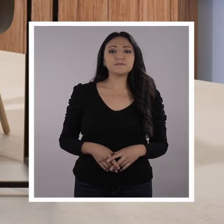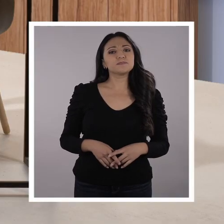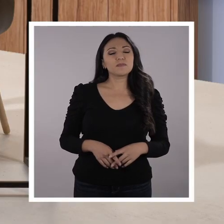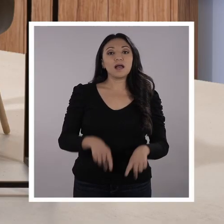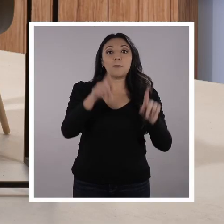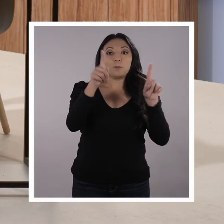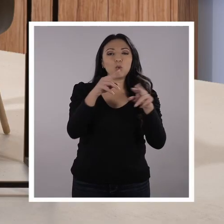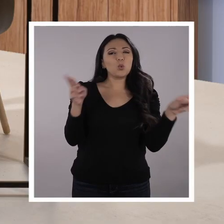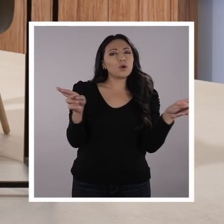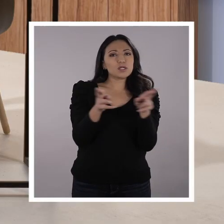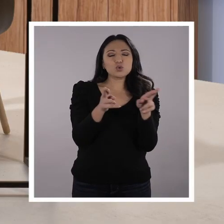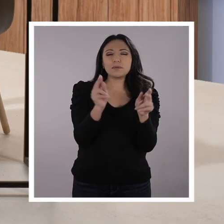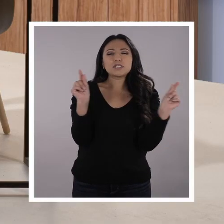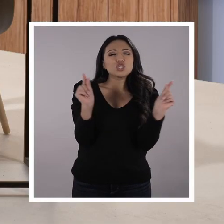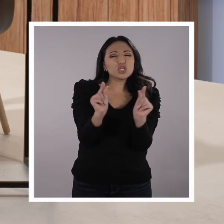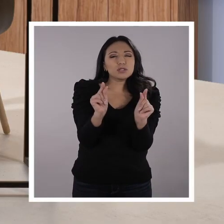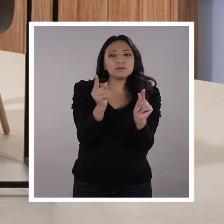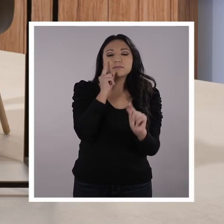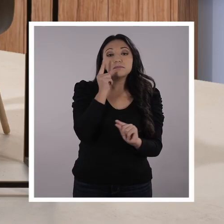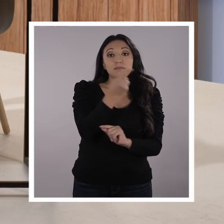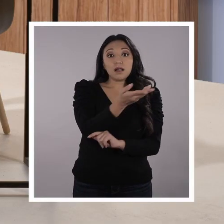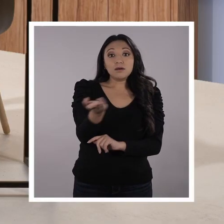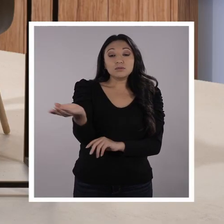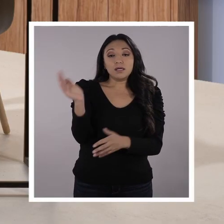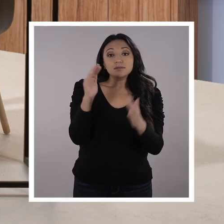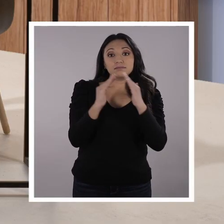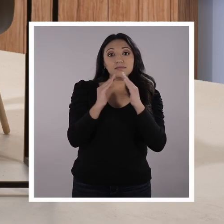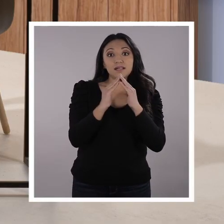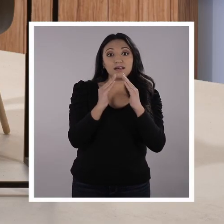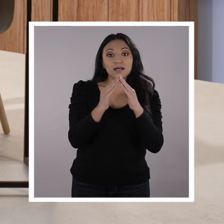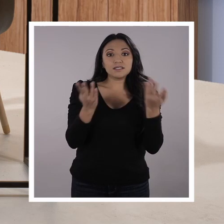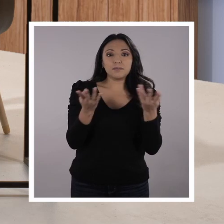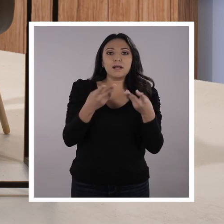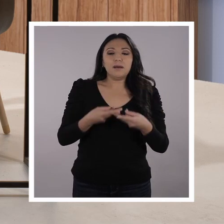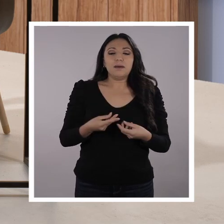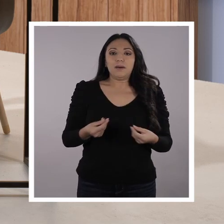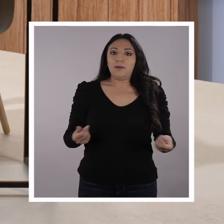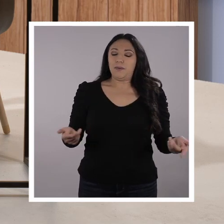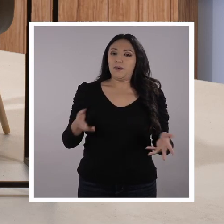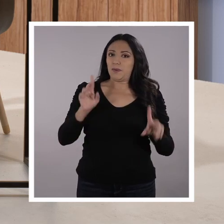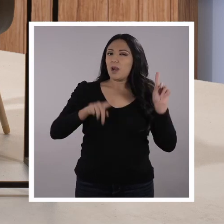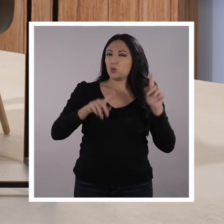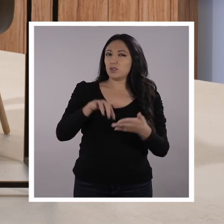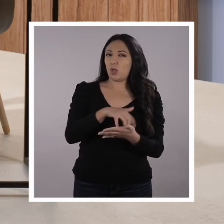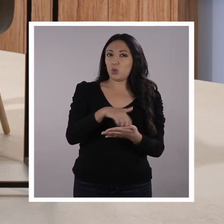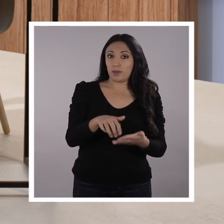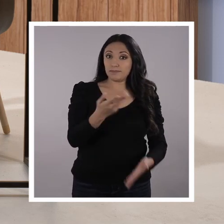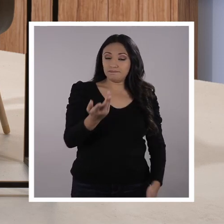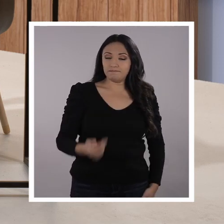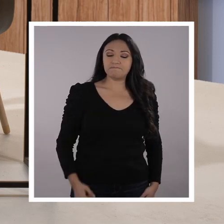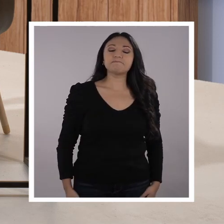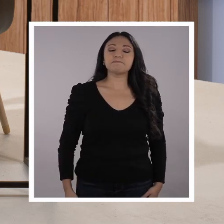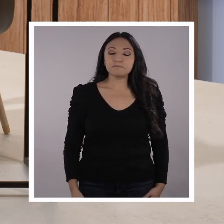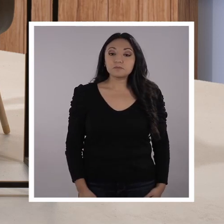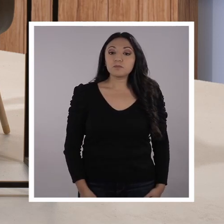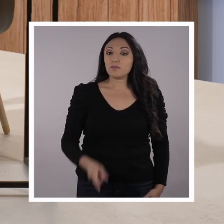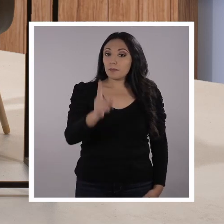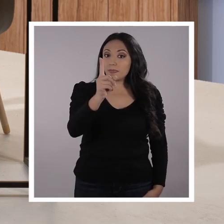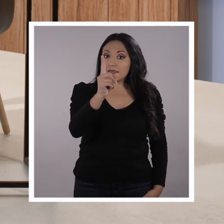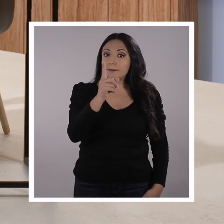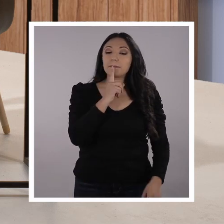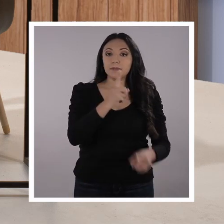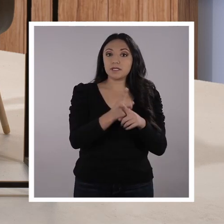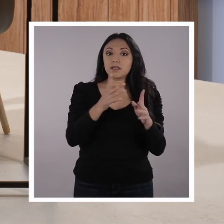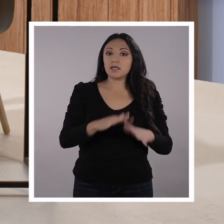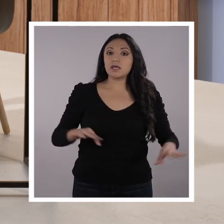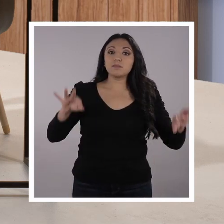Hagámosles un resumen pequeño a los chicos y chicas en casa para alivianar o solventar cualquier duda que tengan, ¿le parece? Claro que sí. Es súper